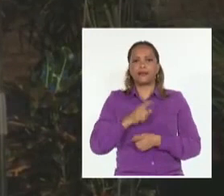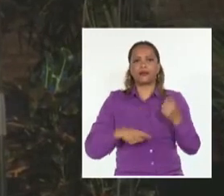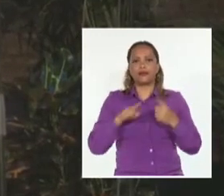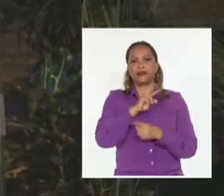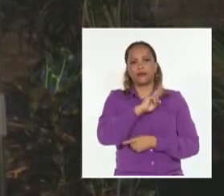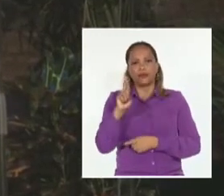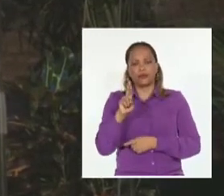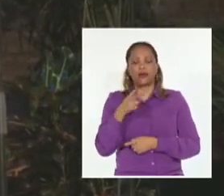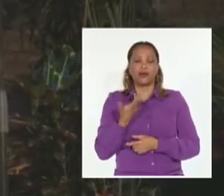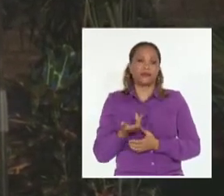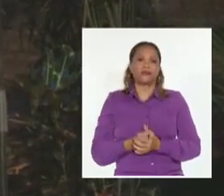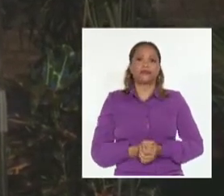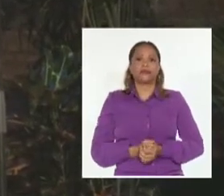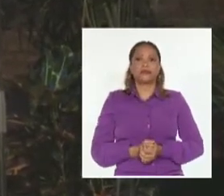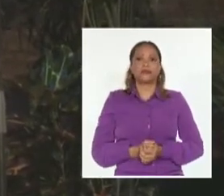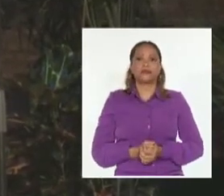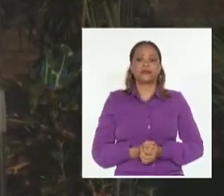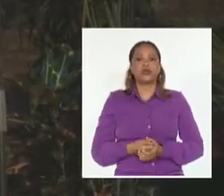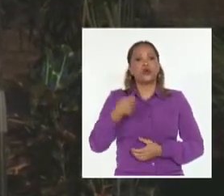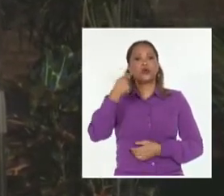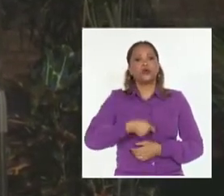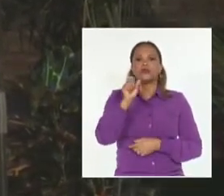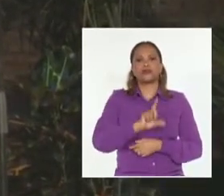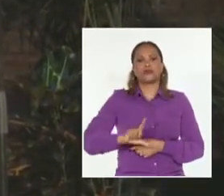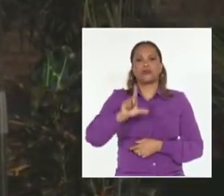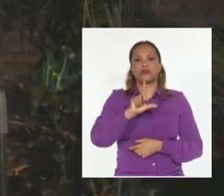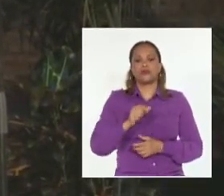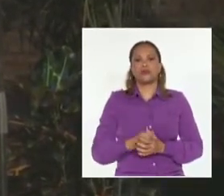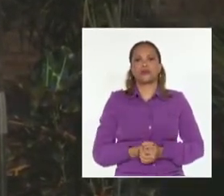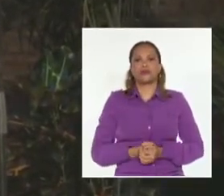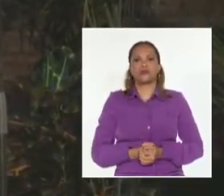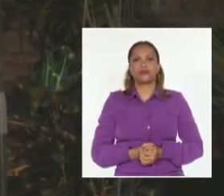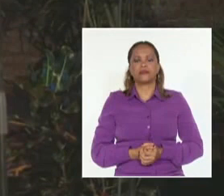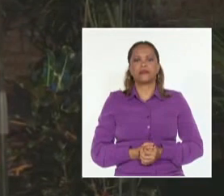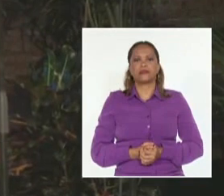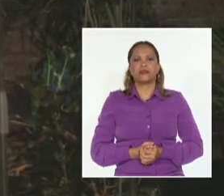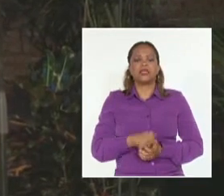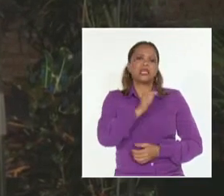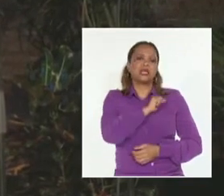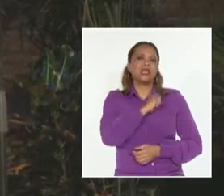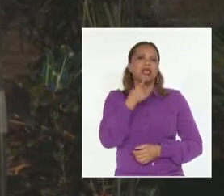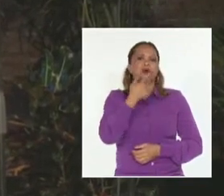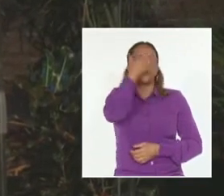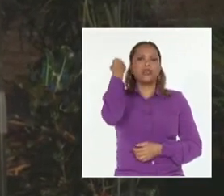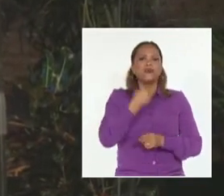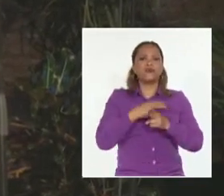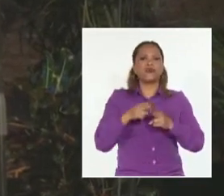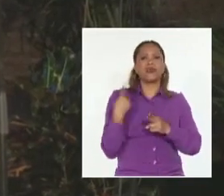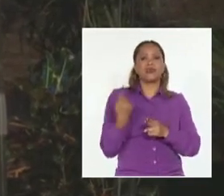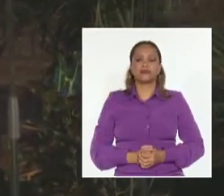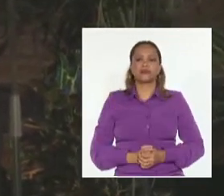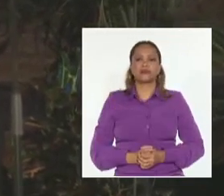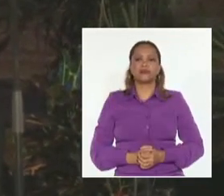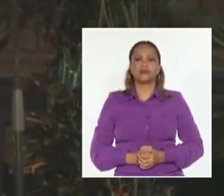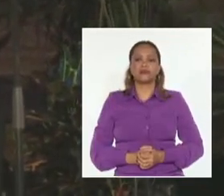insostenibles. Desprecian la justicia social y el valor de las ideas. Pretenden que ignoremos nuestra historia y tratan de